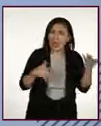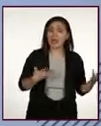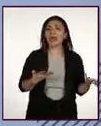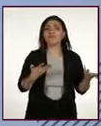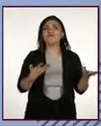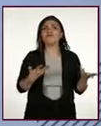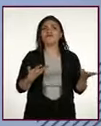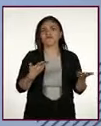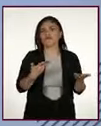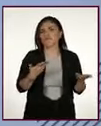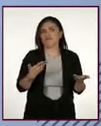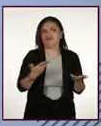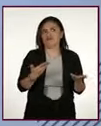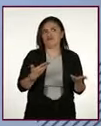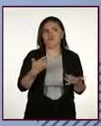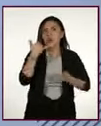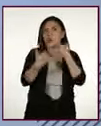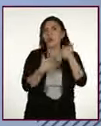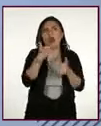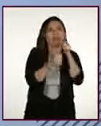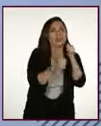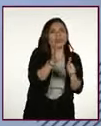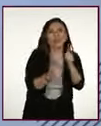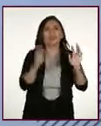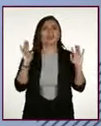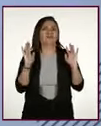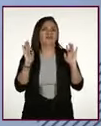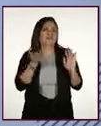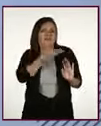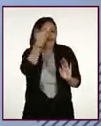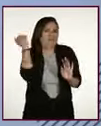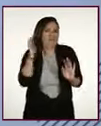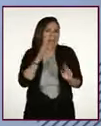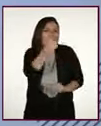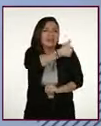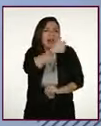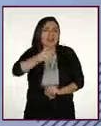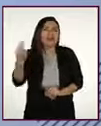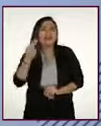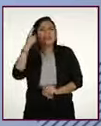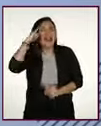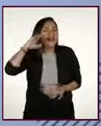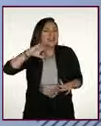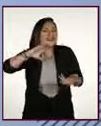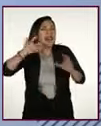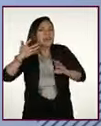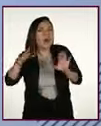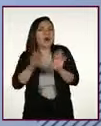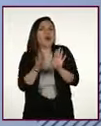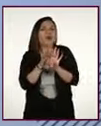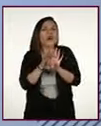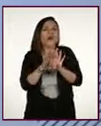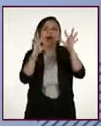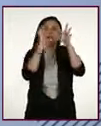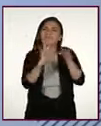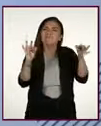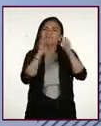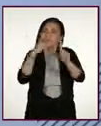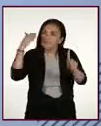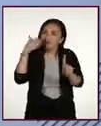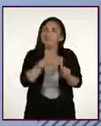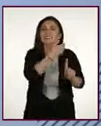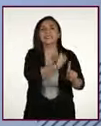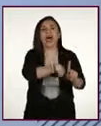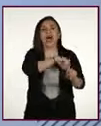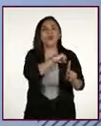yo no sé, ahora que a los chicos les gustan los videojuegos, o sea, tenemos que cambiar el abordaje, un abordaje de salud